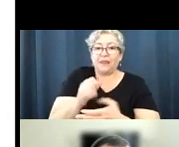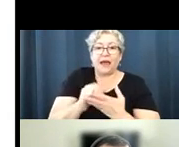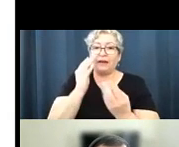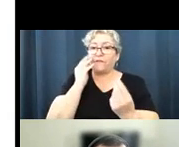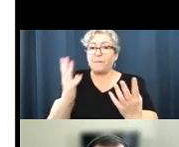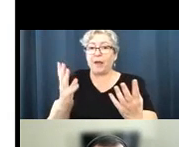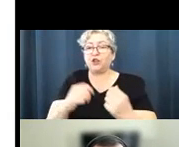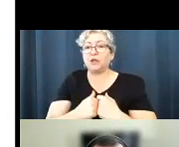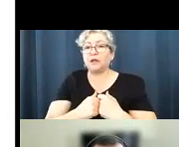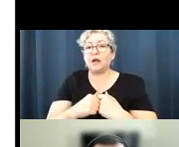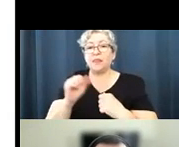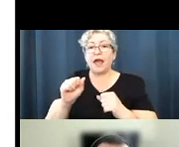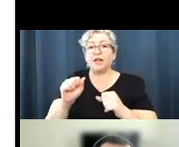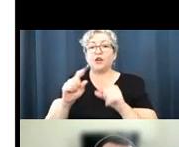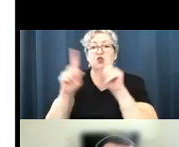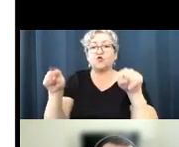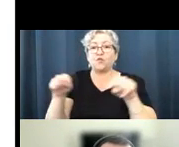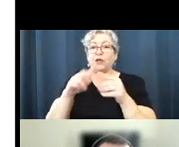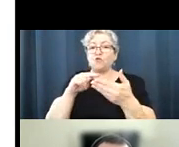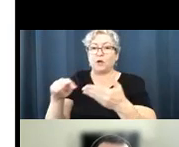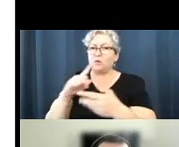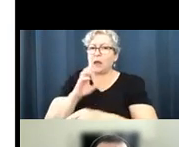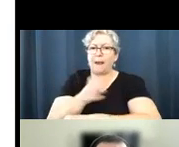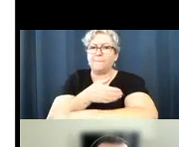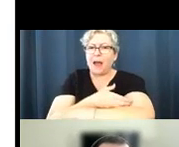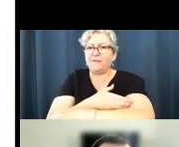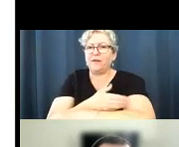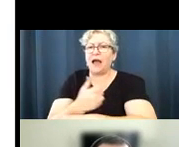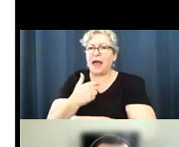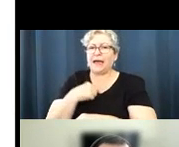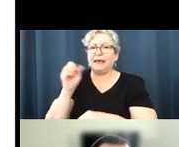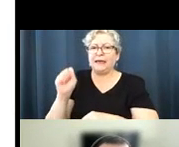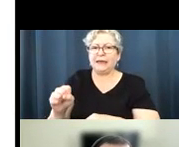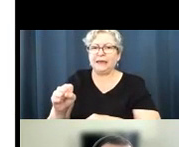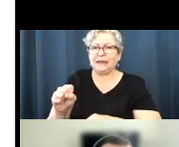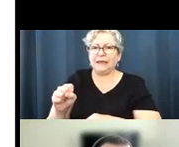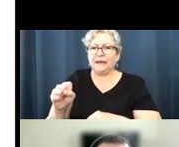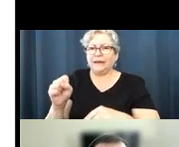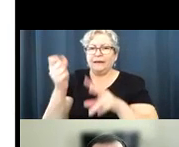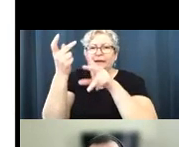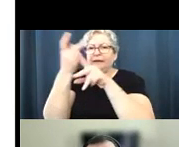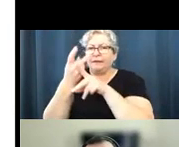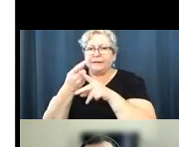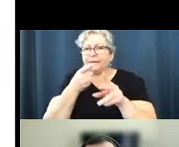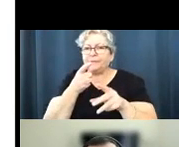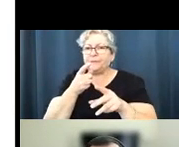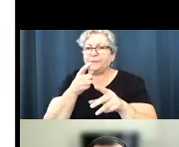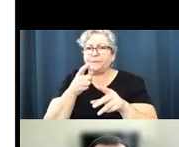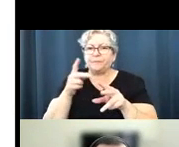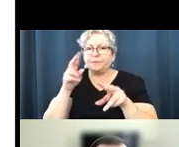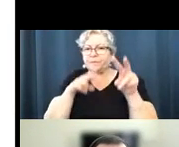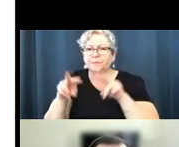y sordo, pues es la única manera que lo puedo ver. Y eso, el lector de la pantalla es algo muy poderoso.